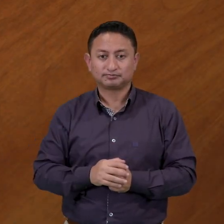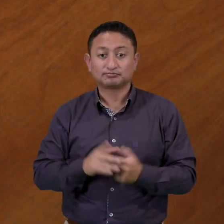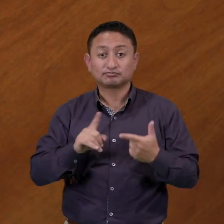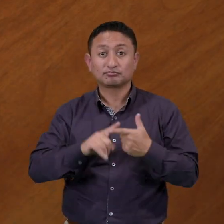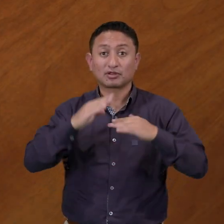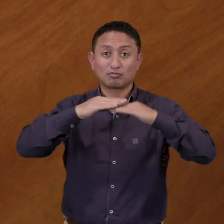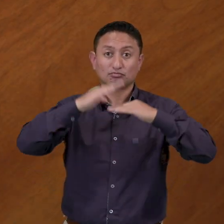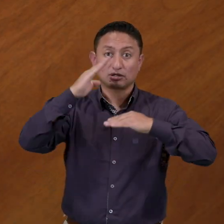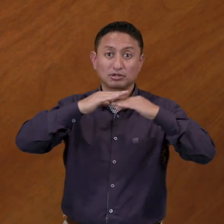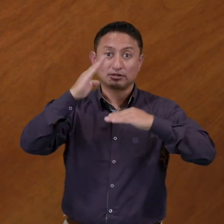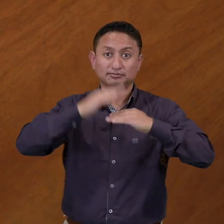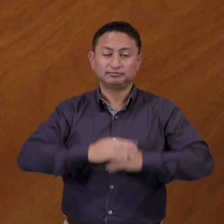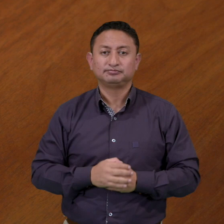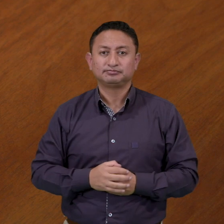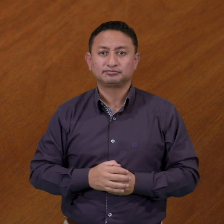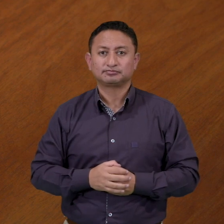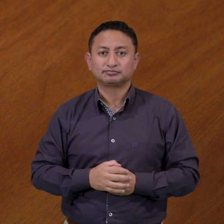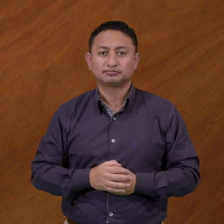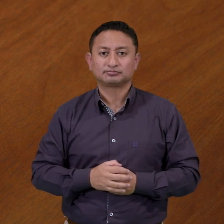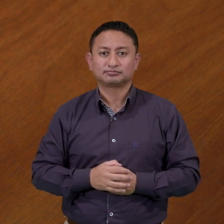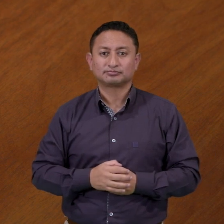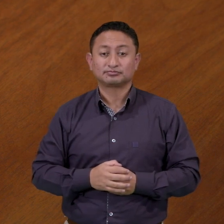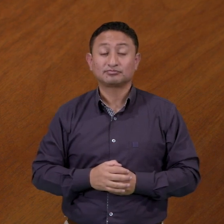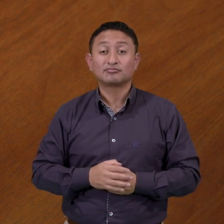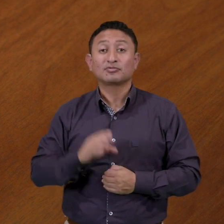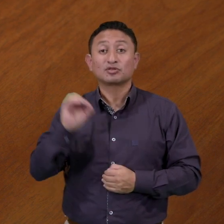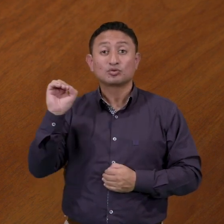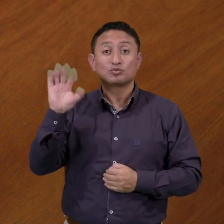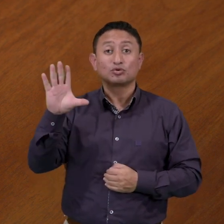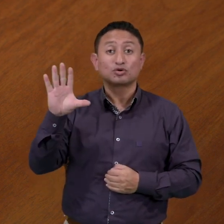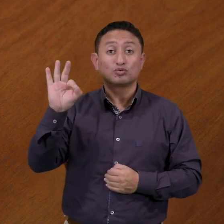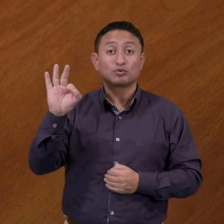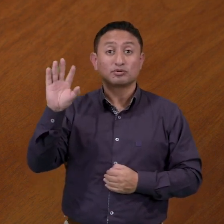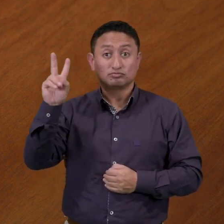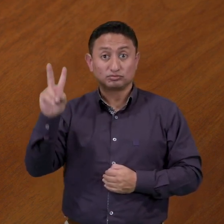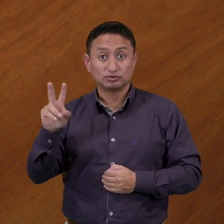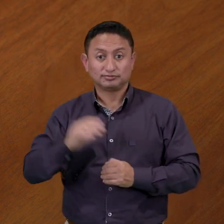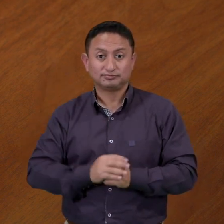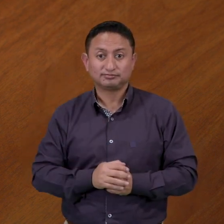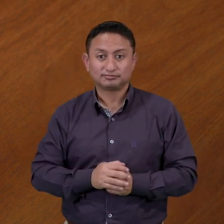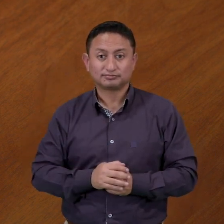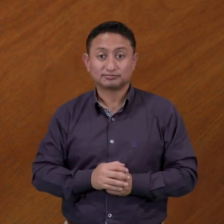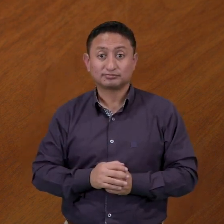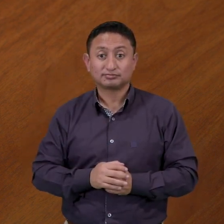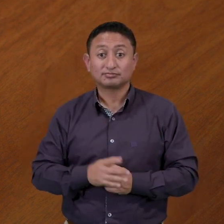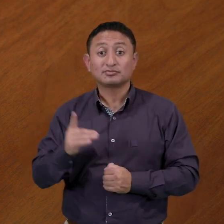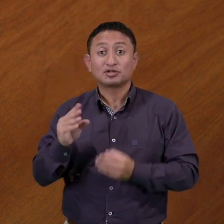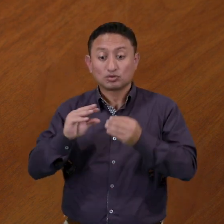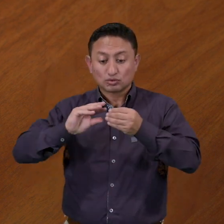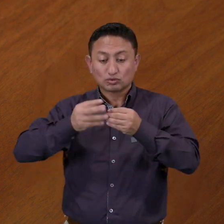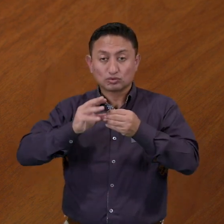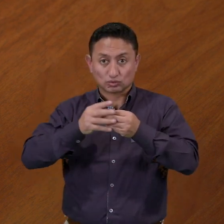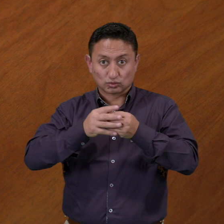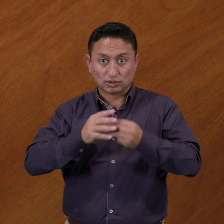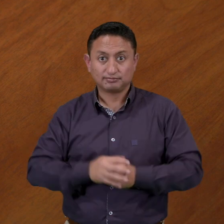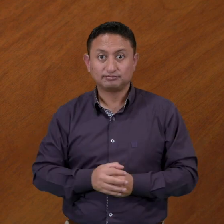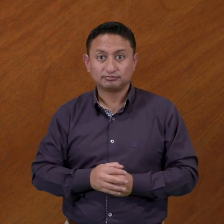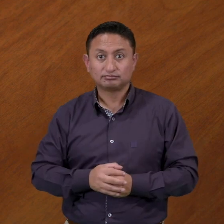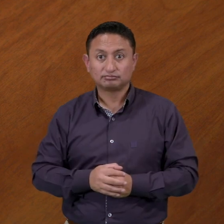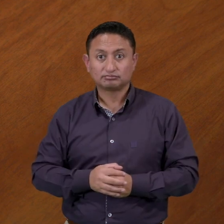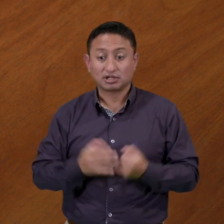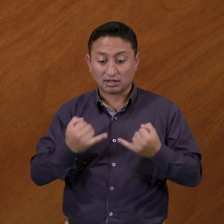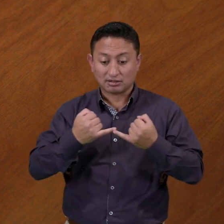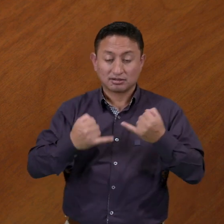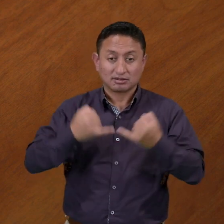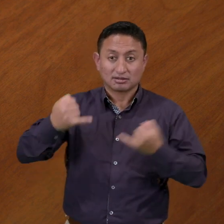un interruptor, una bombilla de 9 voltios, su respectiva boquilla y medio